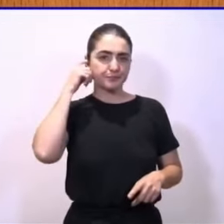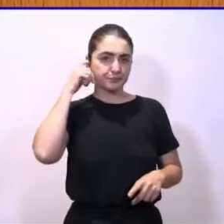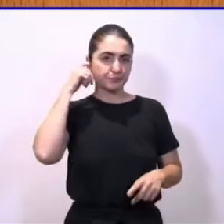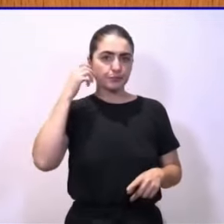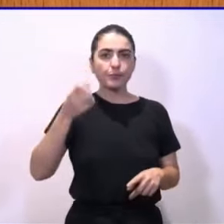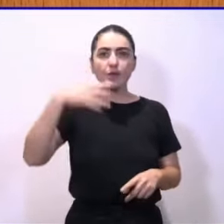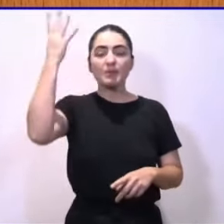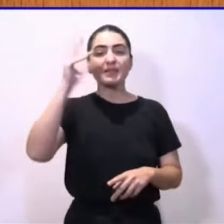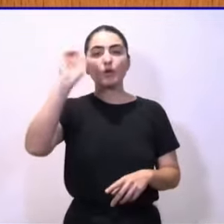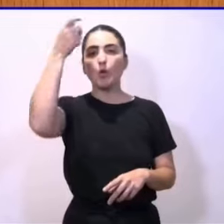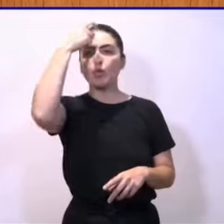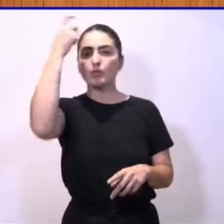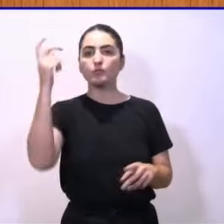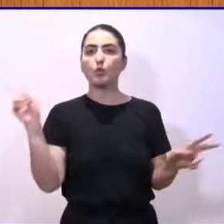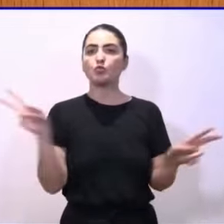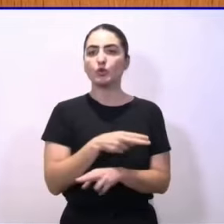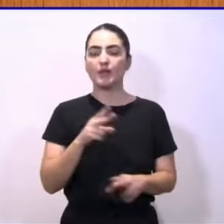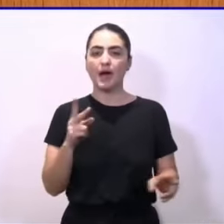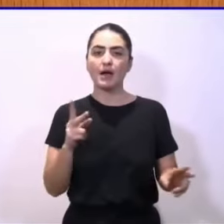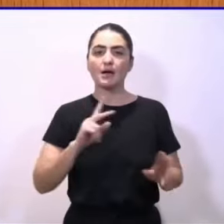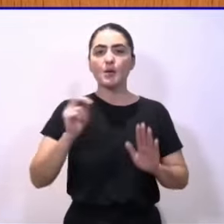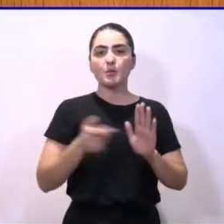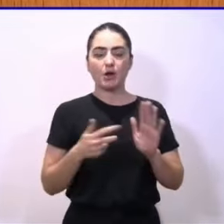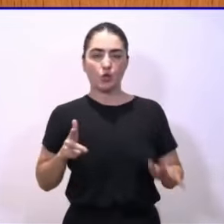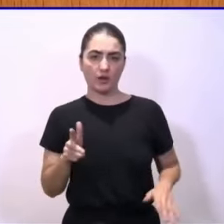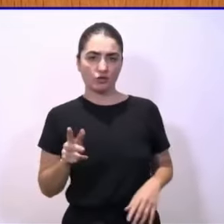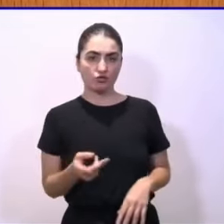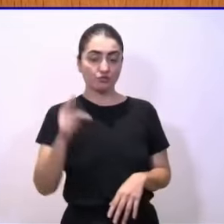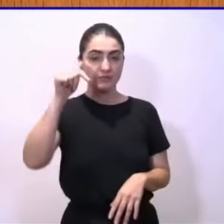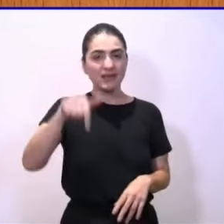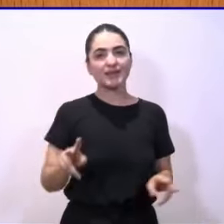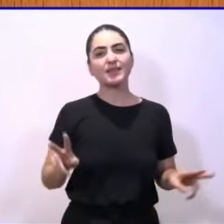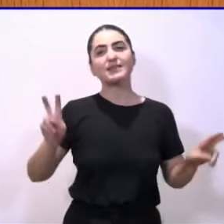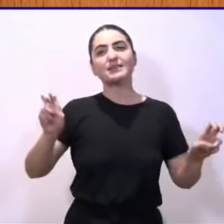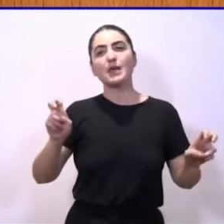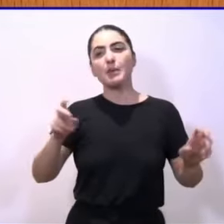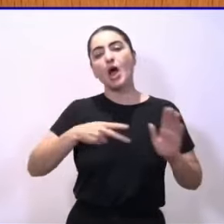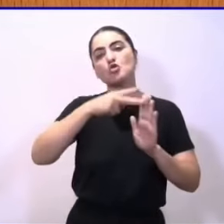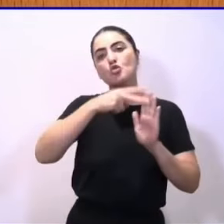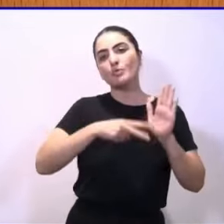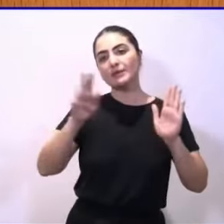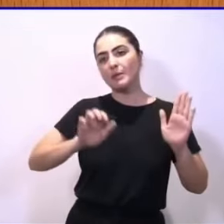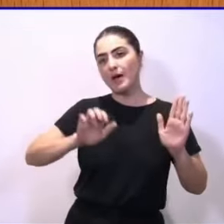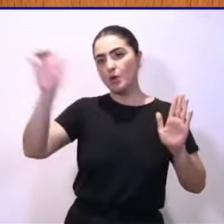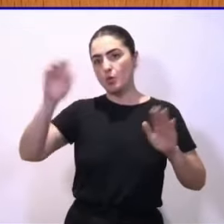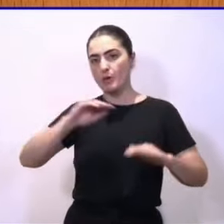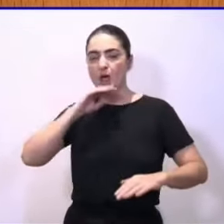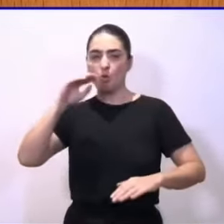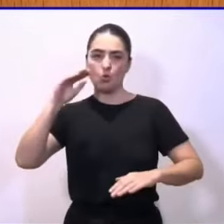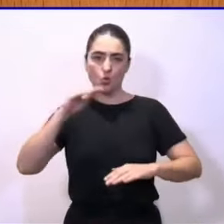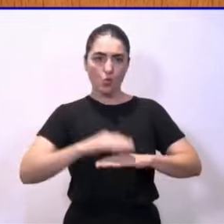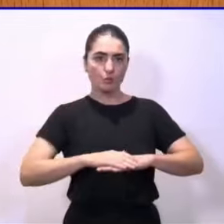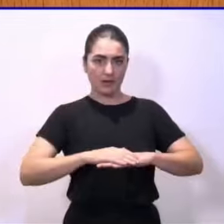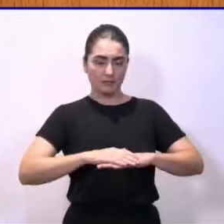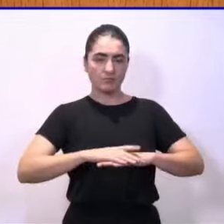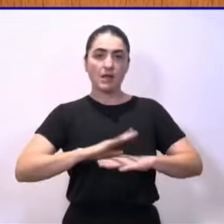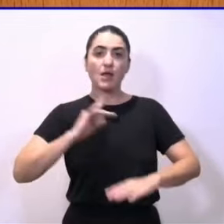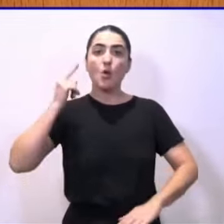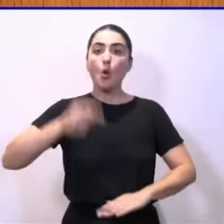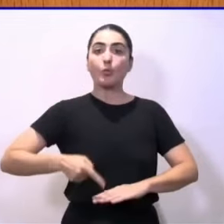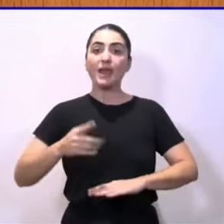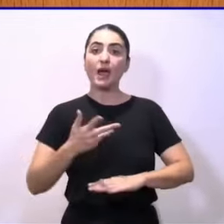pleno derecho. Y nuevamente aquí estamos hablando del cumplimiento de la normativa europea y cómo la obligación que